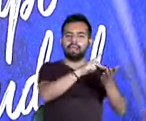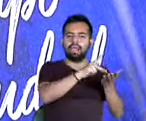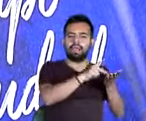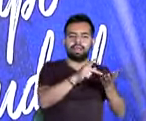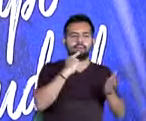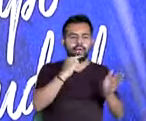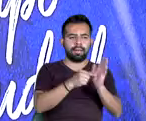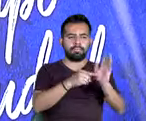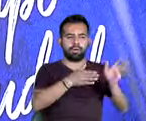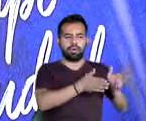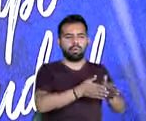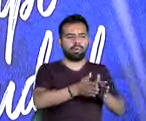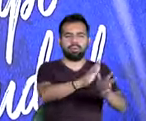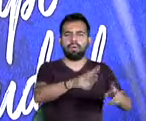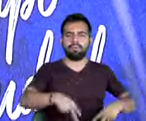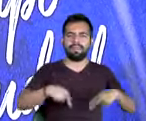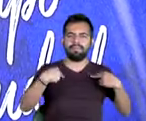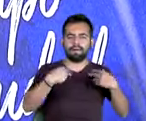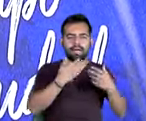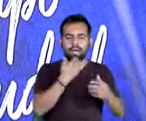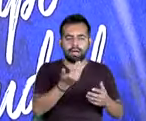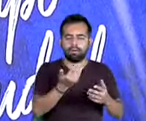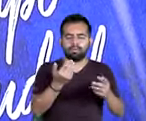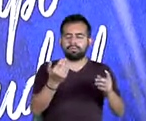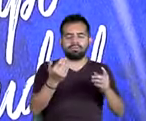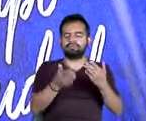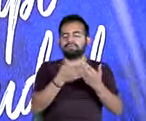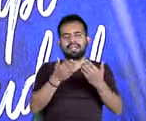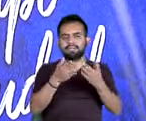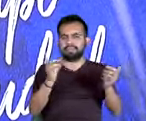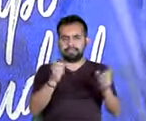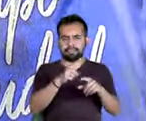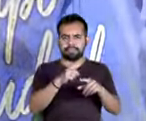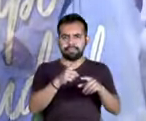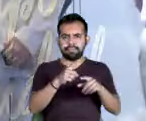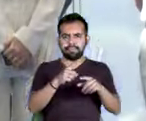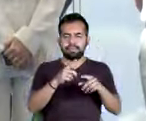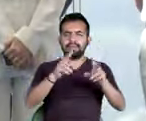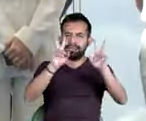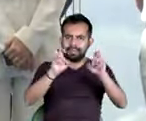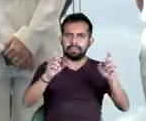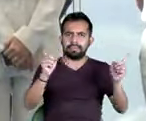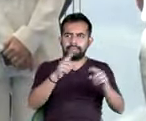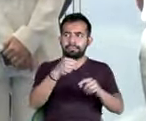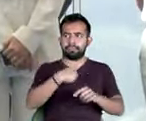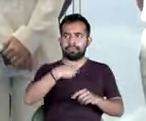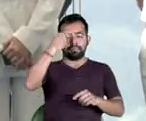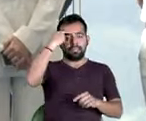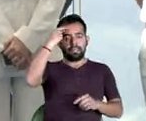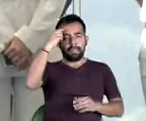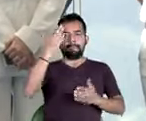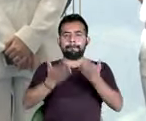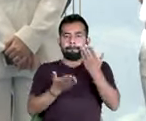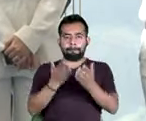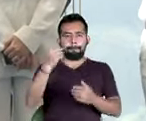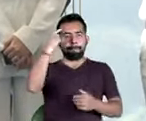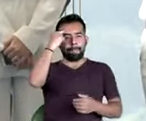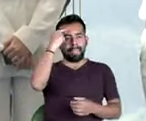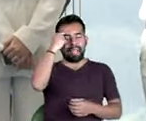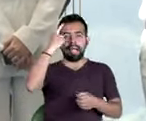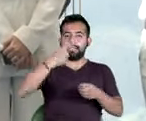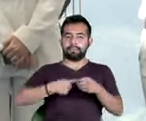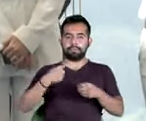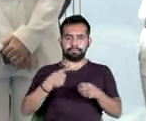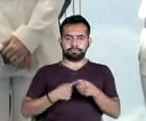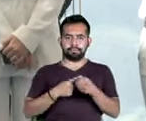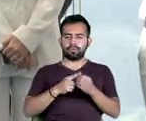Viva o el aeropuerto. Entonces, no es un tema fácil, ¿no? Yo creo que más bien aquí lo que tenemos es una potencialidad en pensar a Quito como una